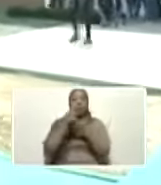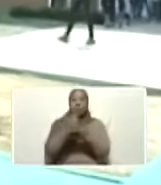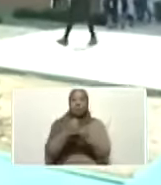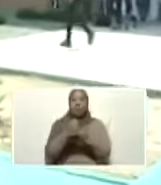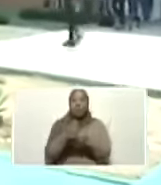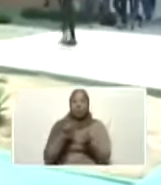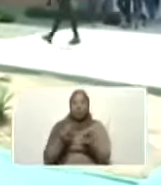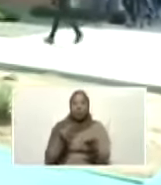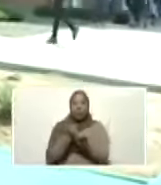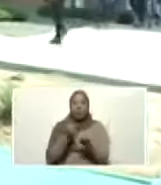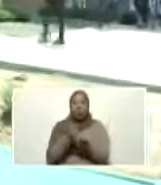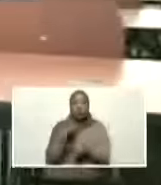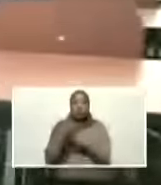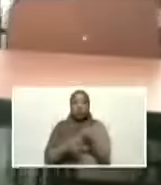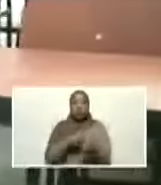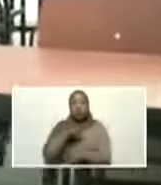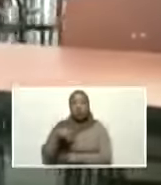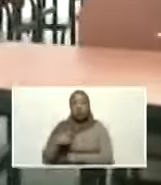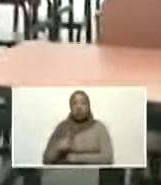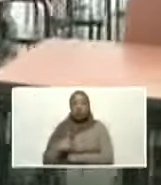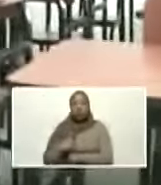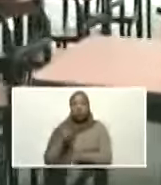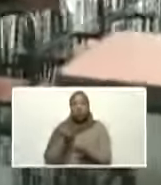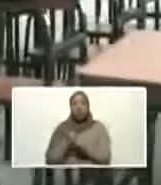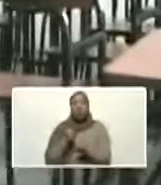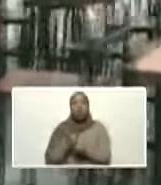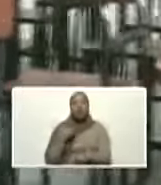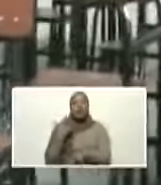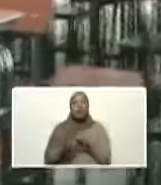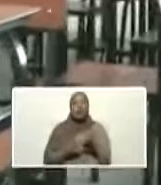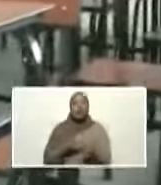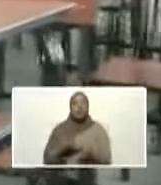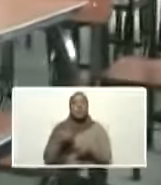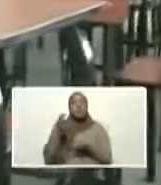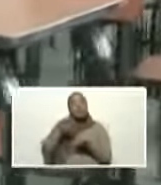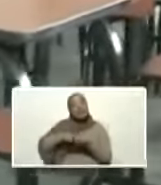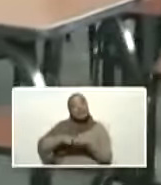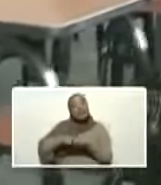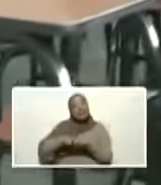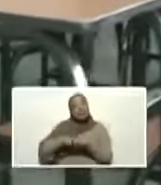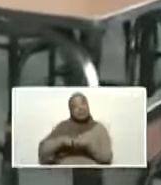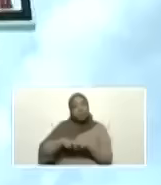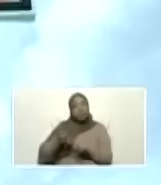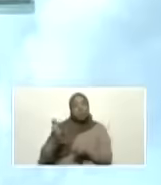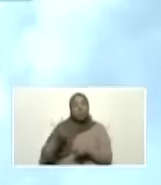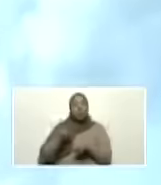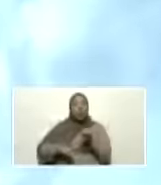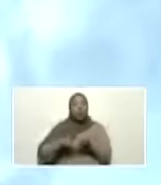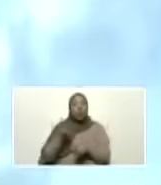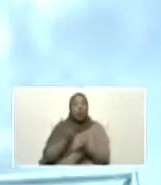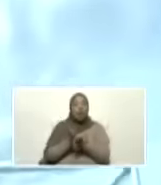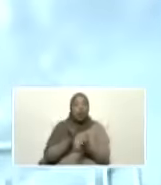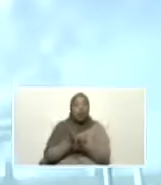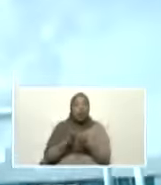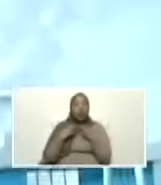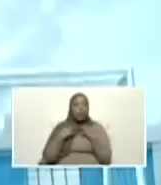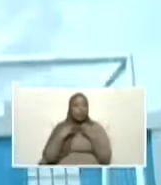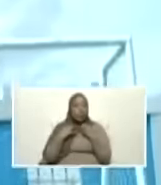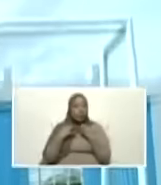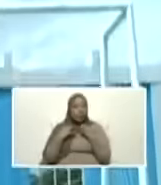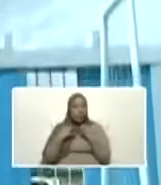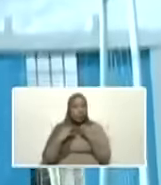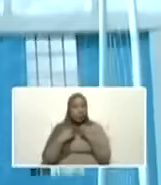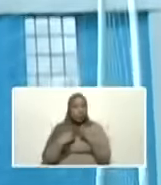con la inauguración de este espacio, la cual ha sido dotada con mesas, sillas, útiles escolares, uniformes. Tenemos